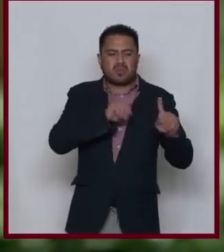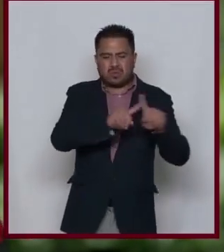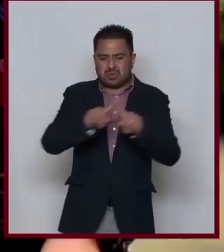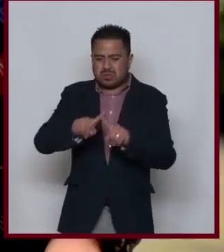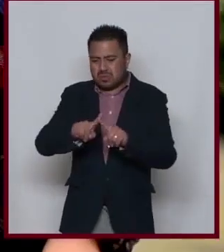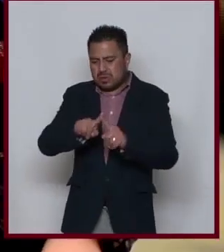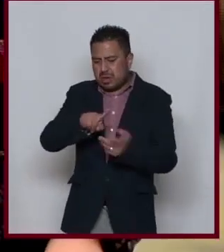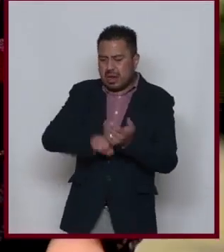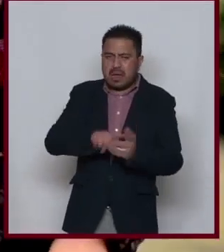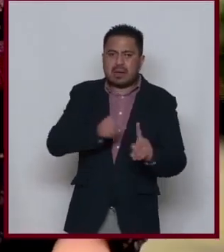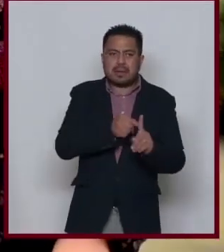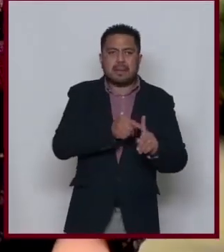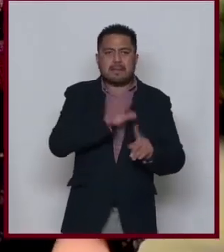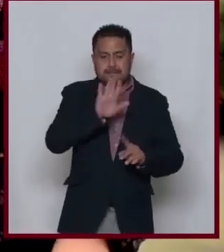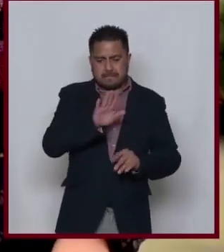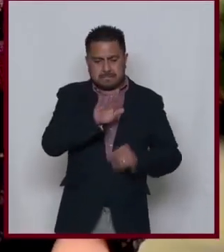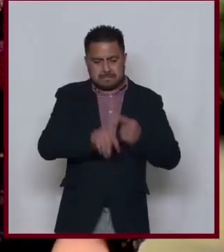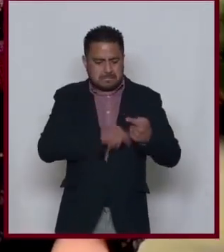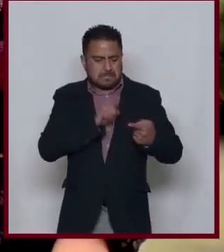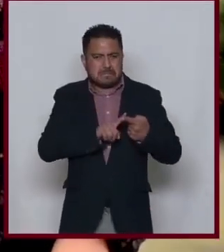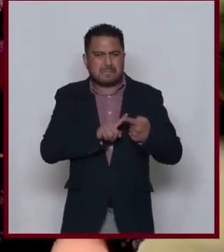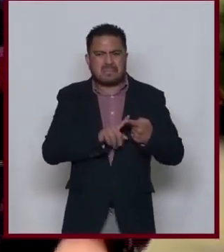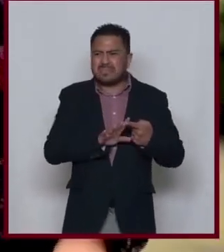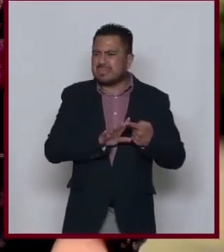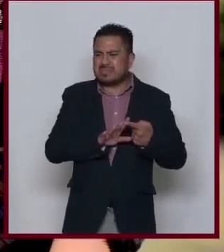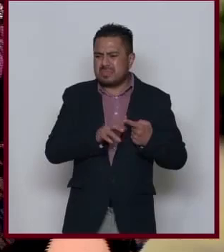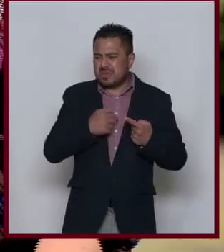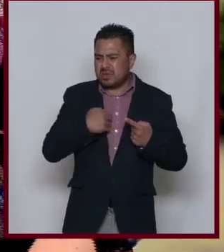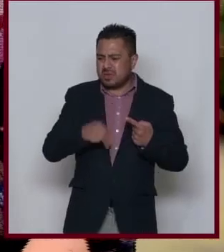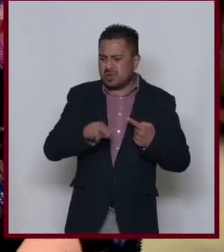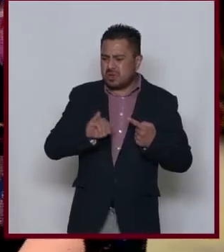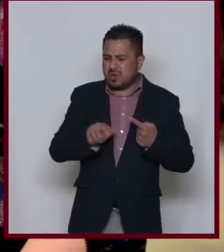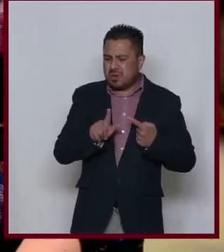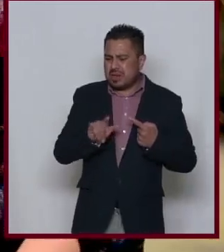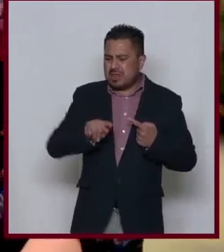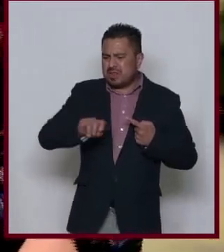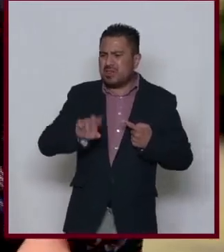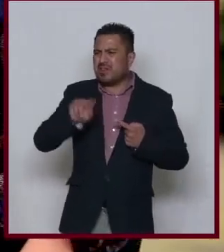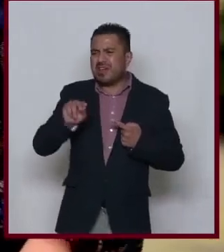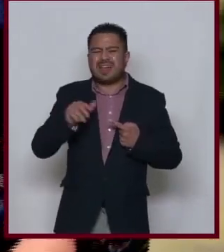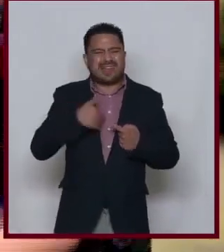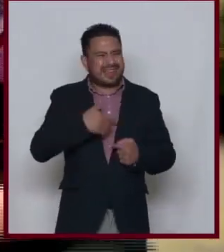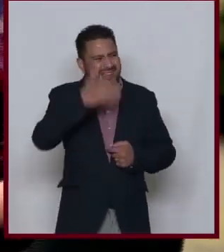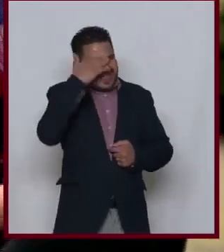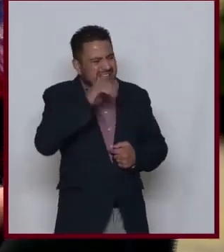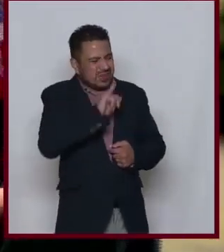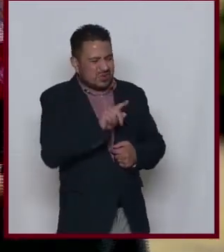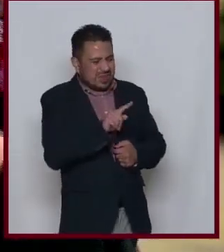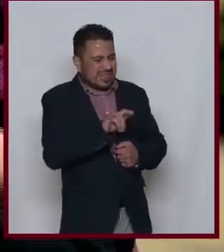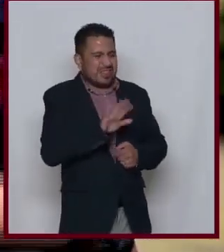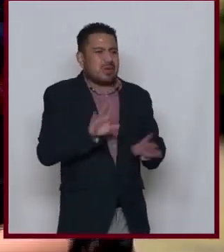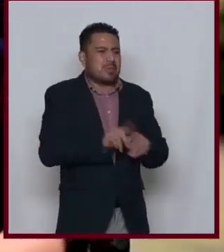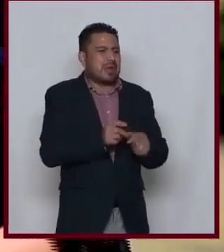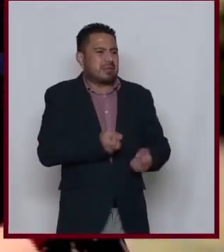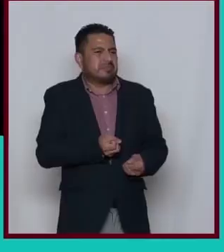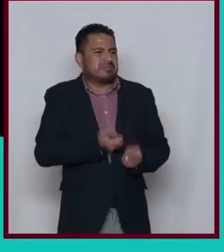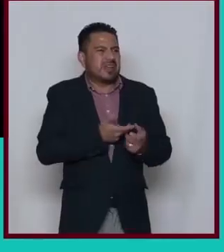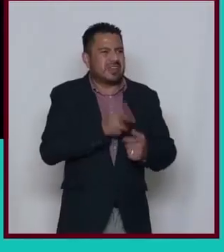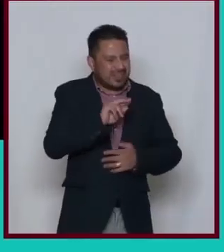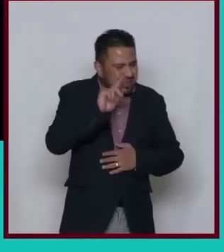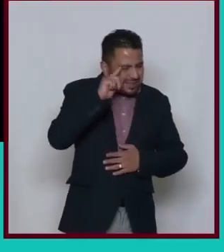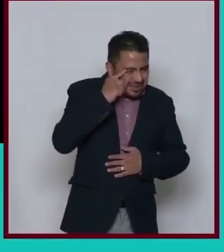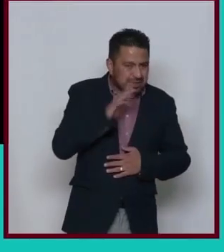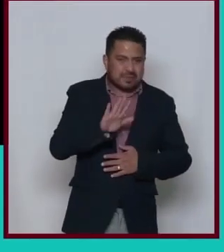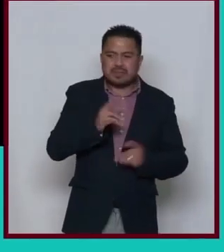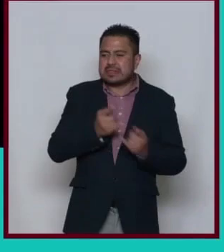escalas. En primera, morra, no me llamo Julito, ¿eh? Ay, ya sé, morro, que no te llamas Julito, es una expresión, no te enojes. En